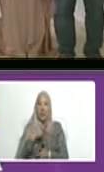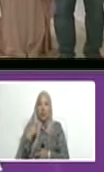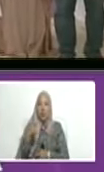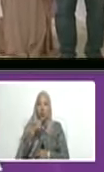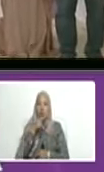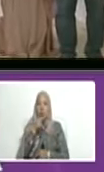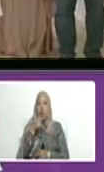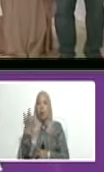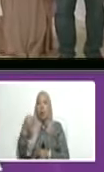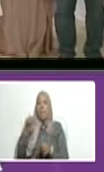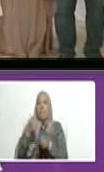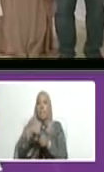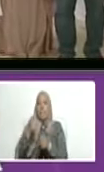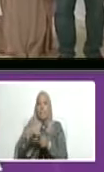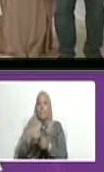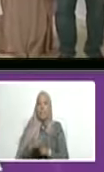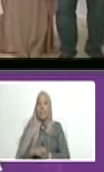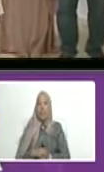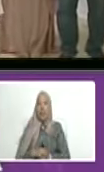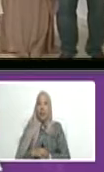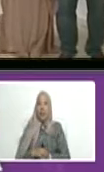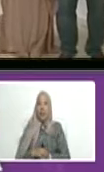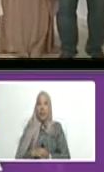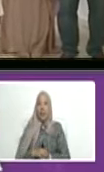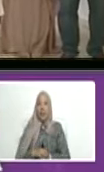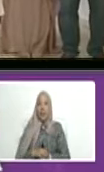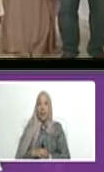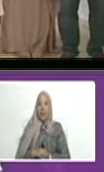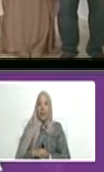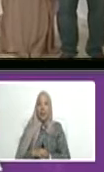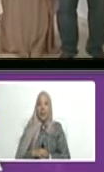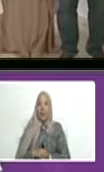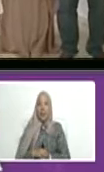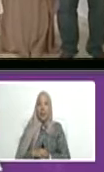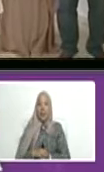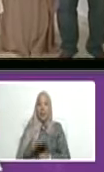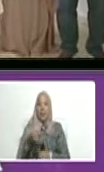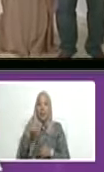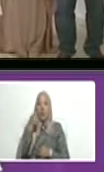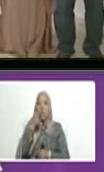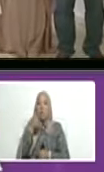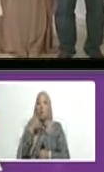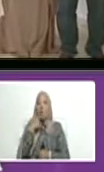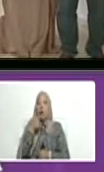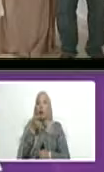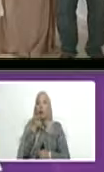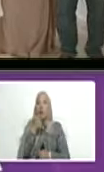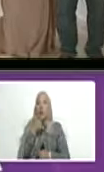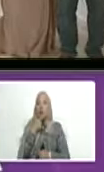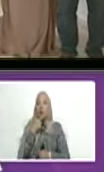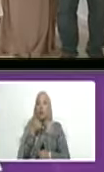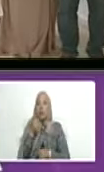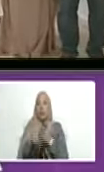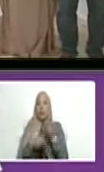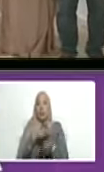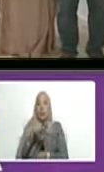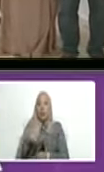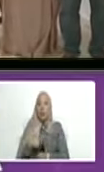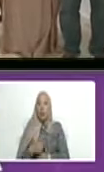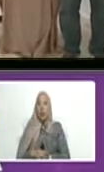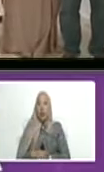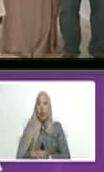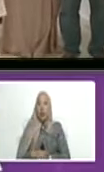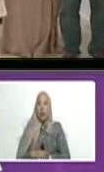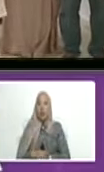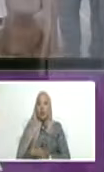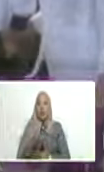como allá en Maracaibo. Muy hermoso ese encuentro que tuvimos en el Parque Ana María Campo. Y ahora la nueva etapa del